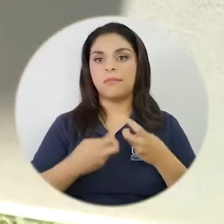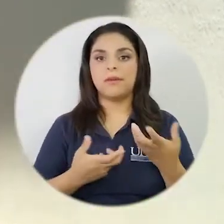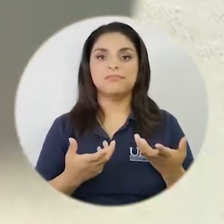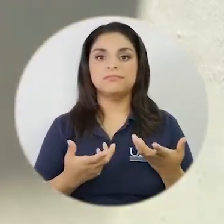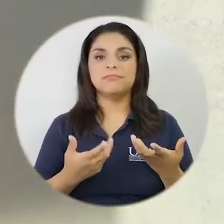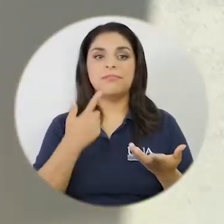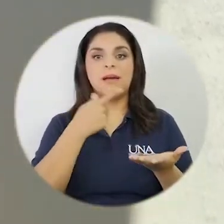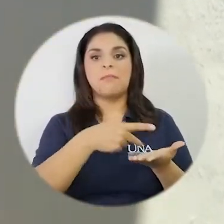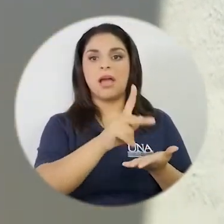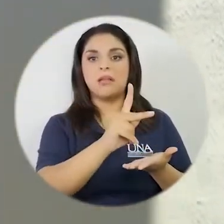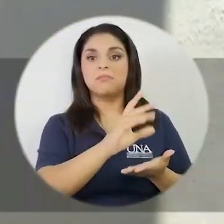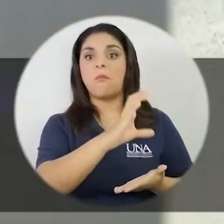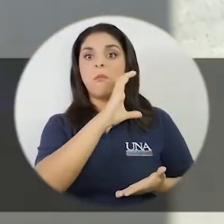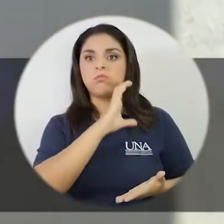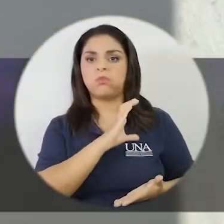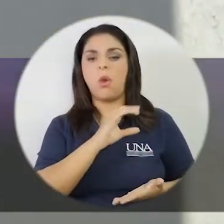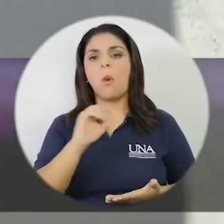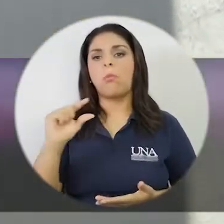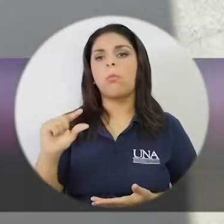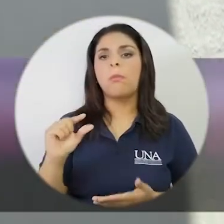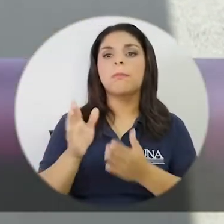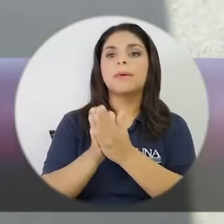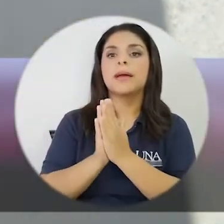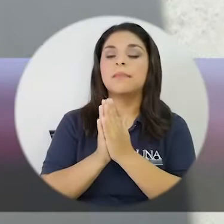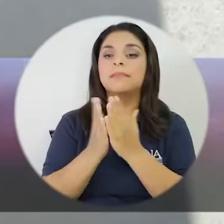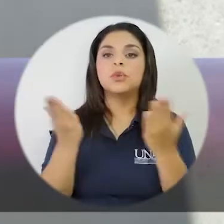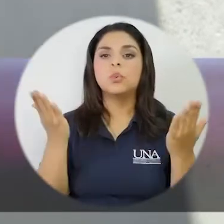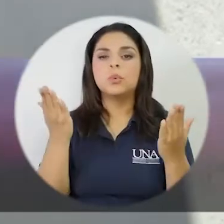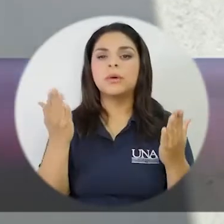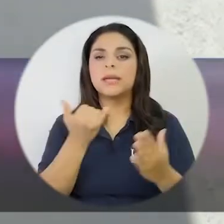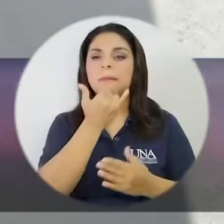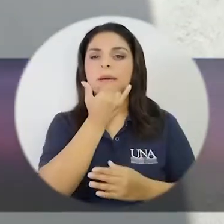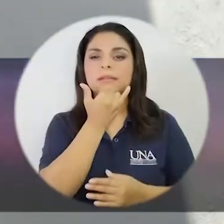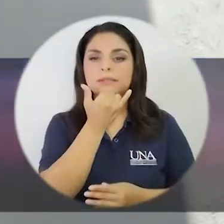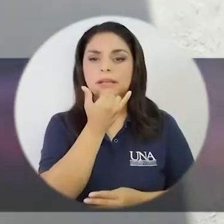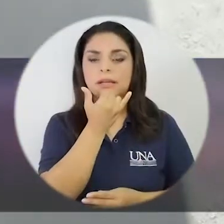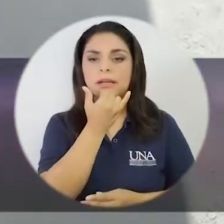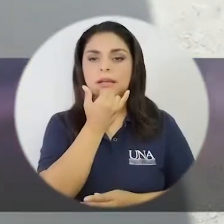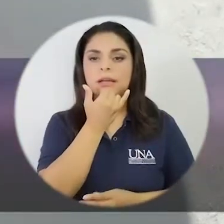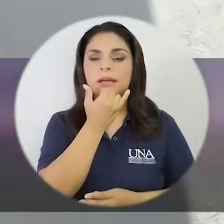crédito por vivienda. ¿Qué pasa? Hay una porción